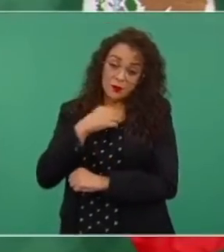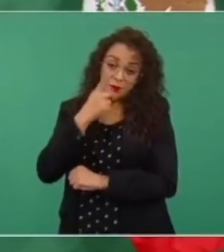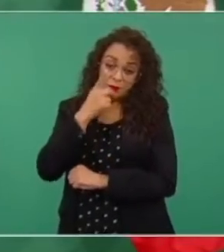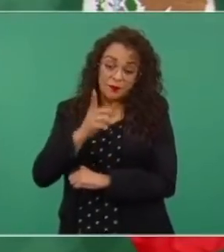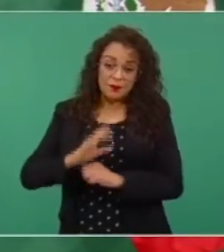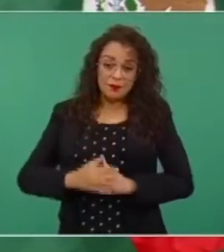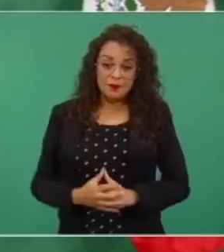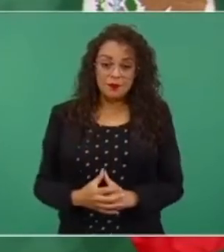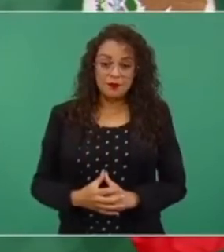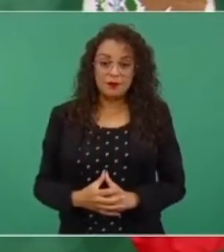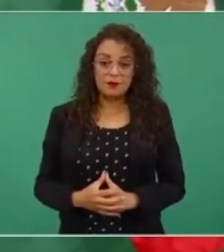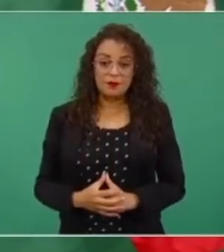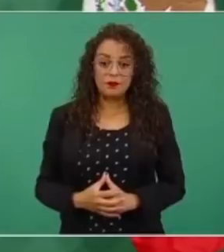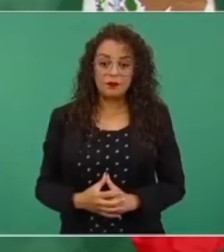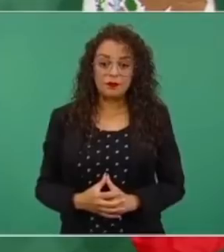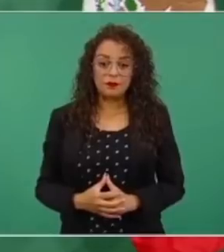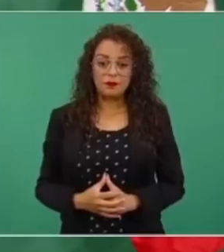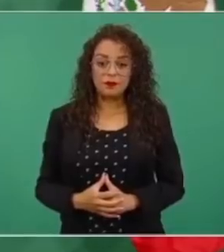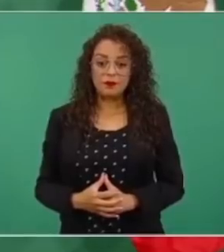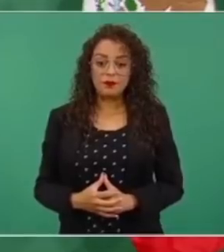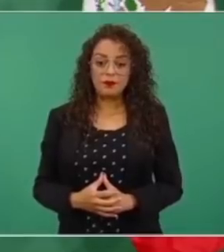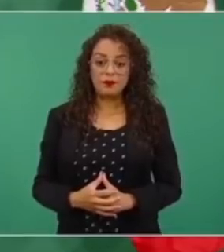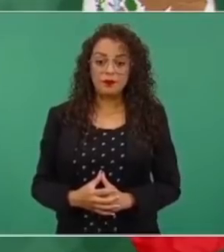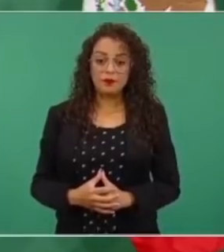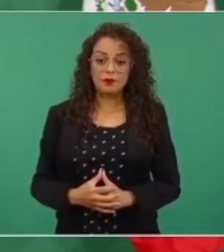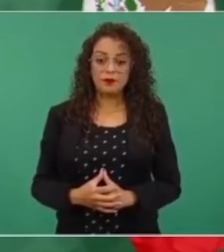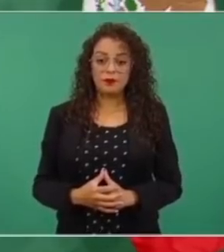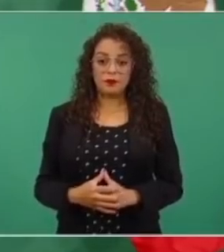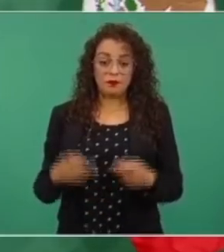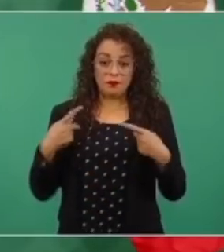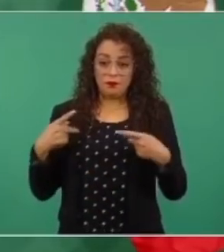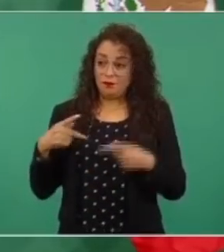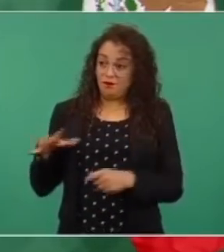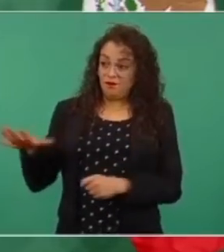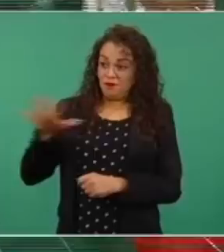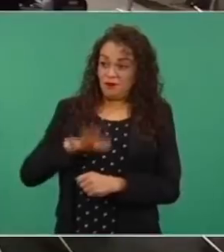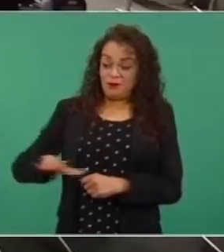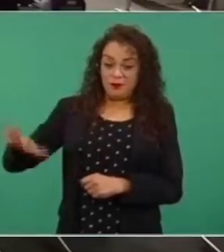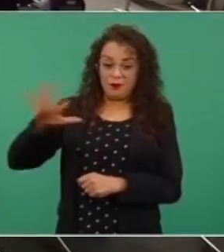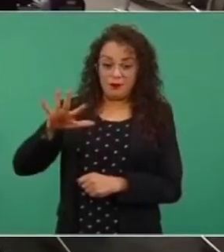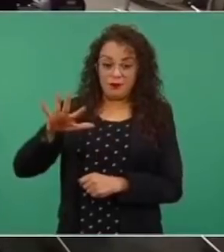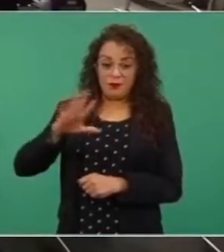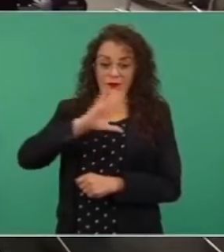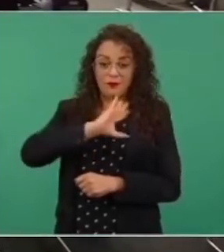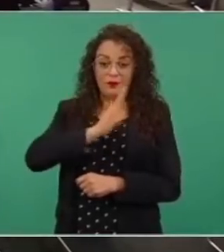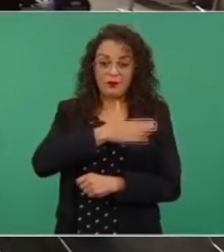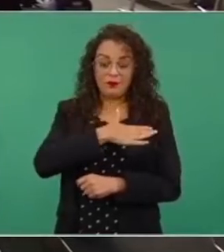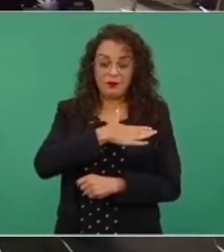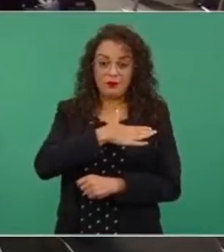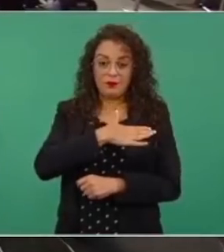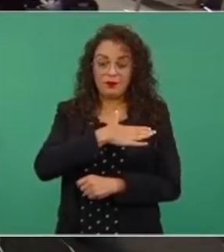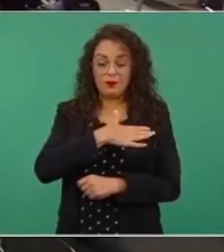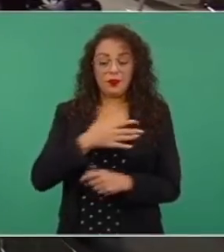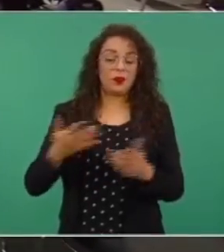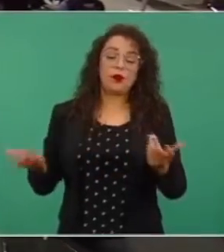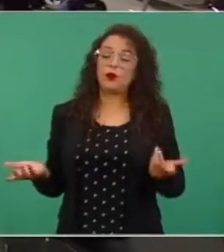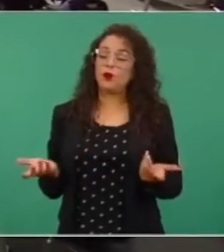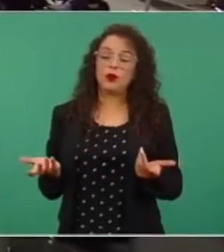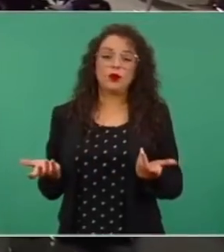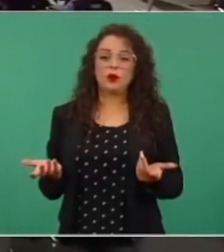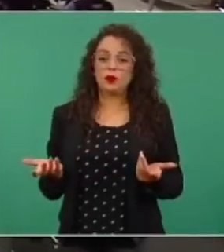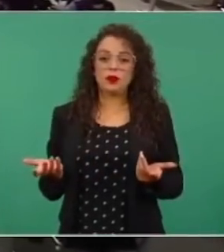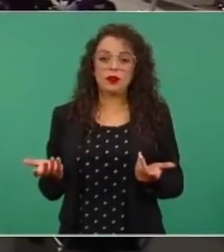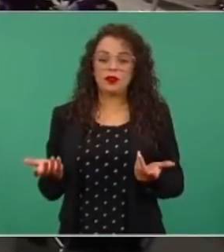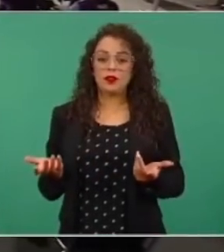No es el pueblo español, son las autoridades, porque